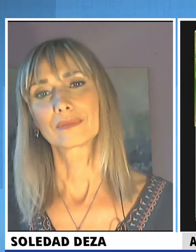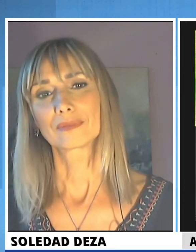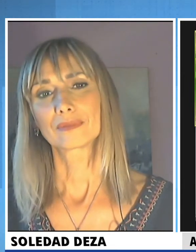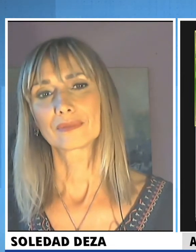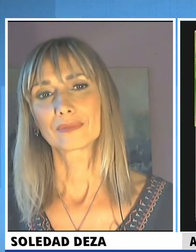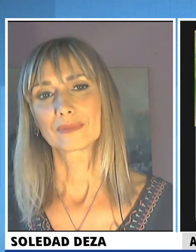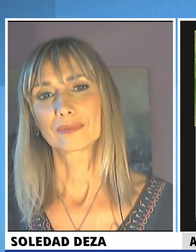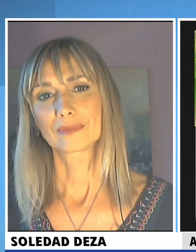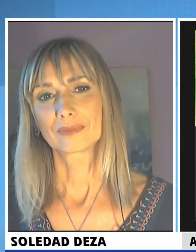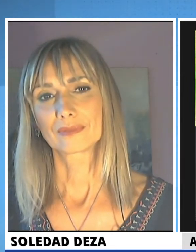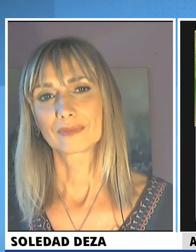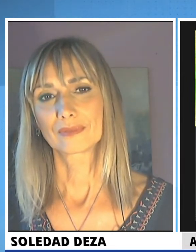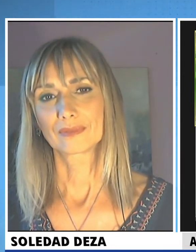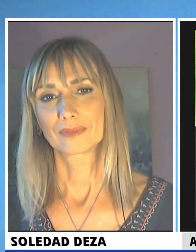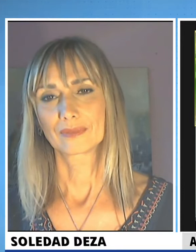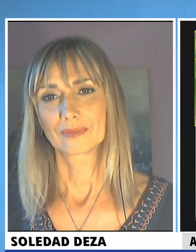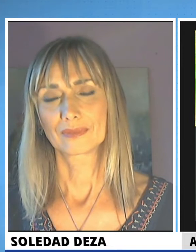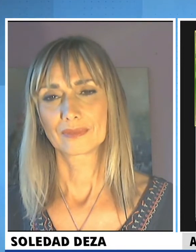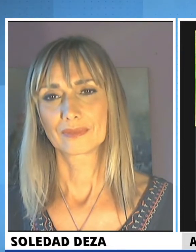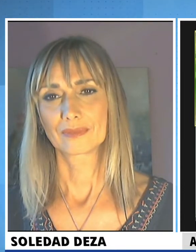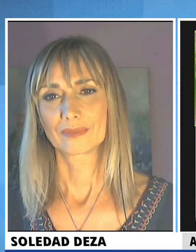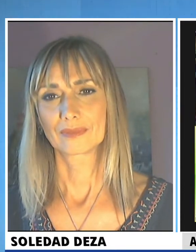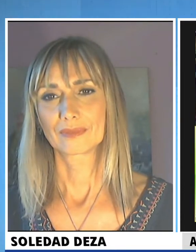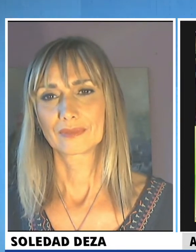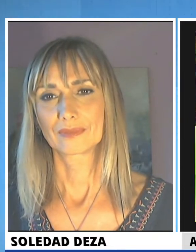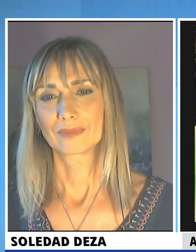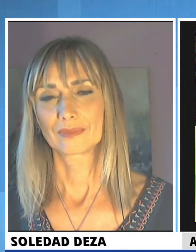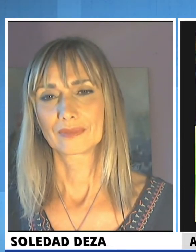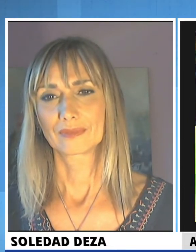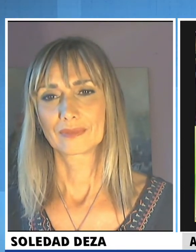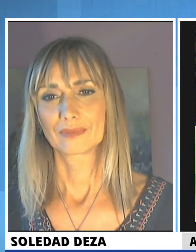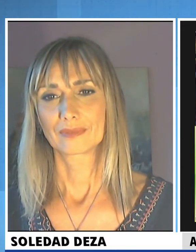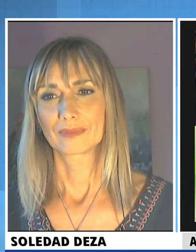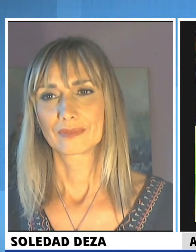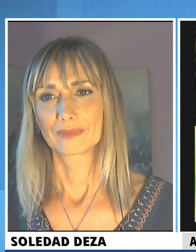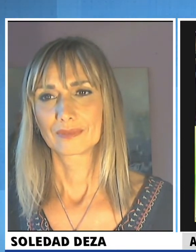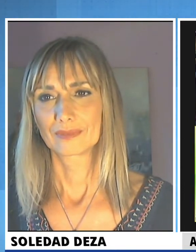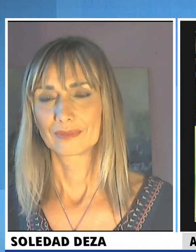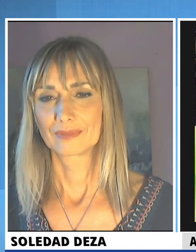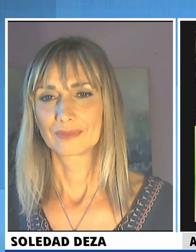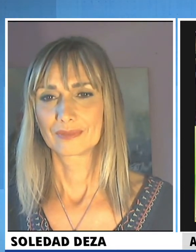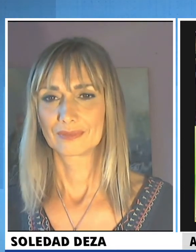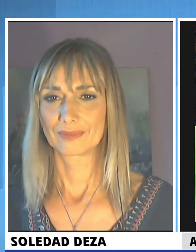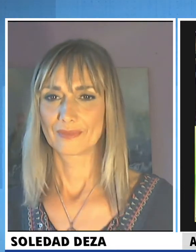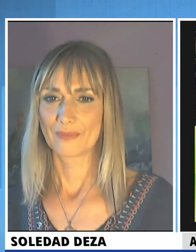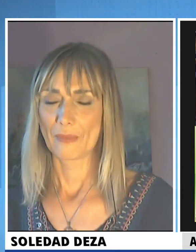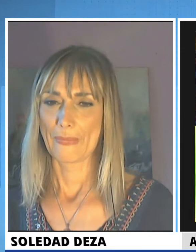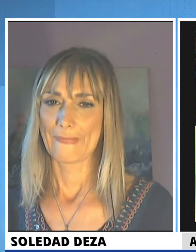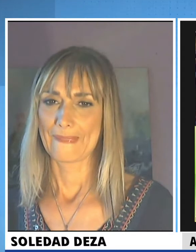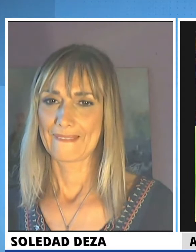abogada recién, la doctora en la comisión. Nosotras lo que proponíamos, que ojo, lo propusimos acá también en la provincia,